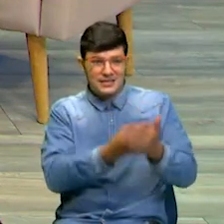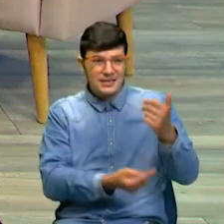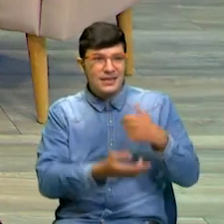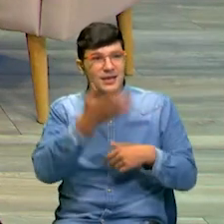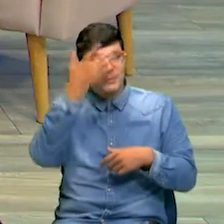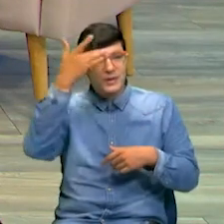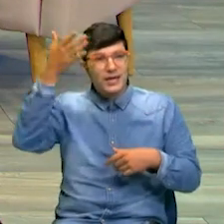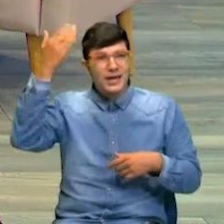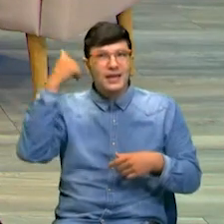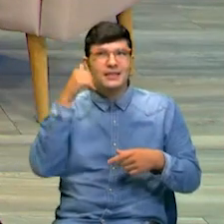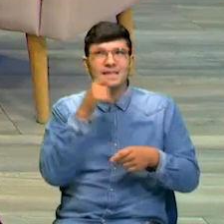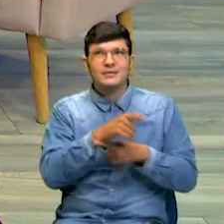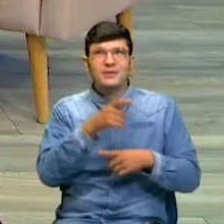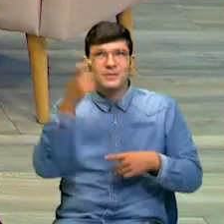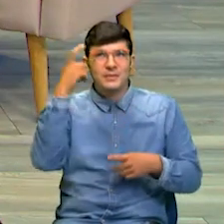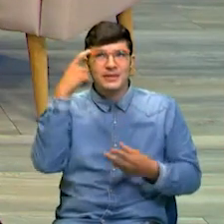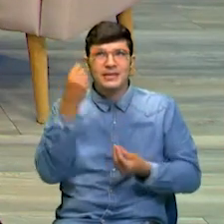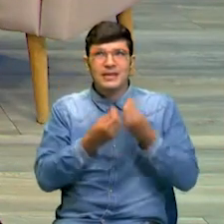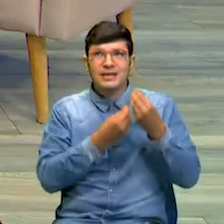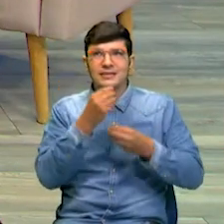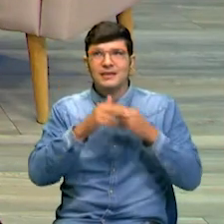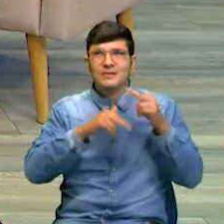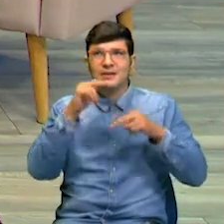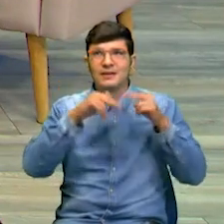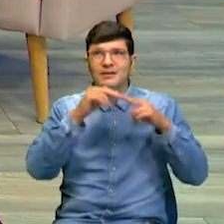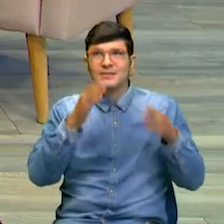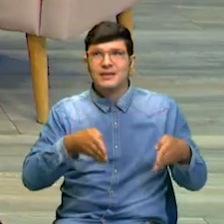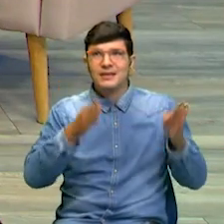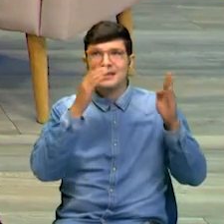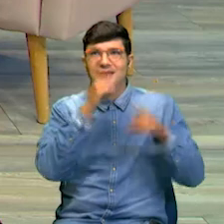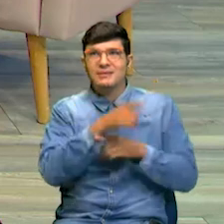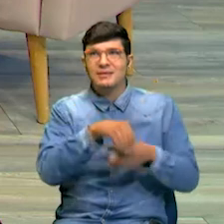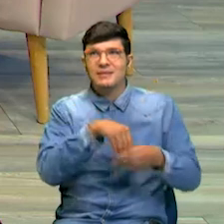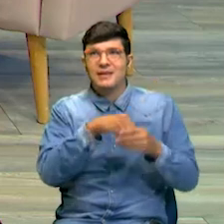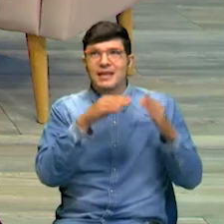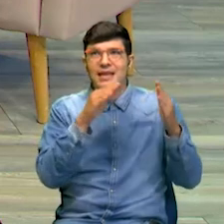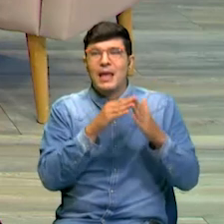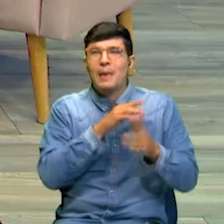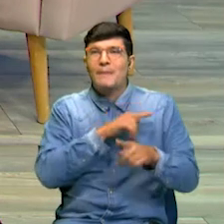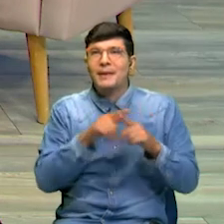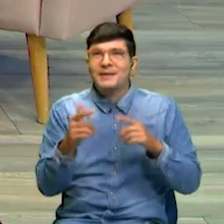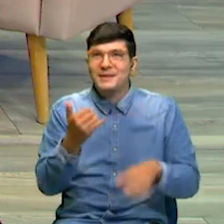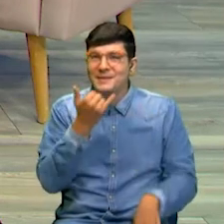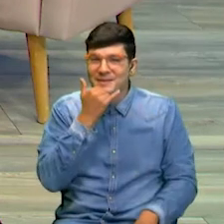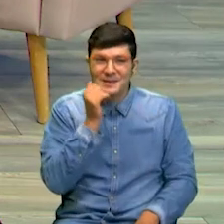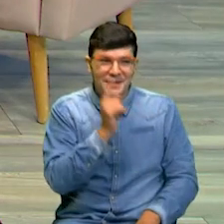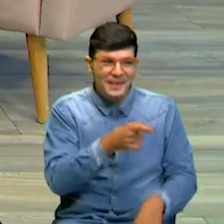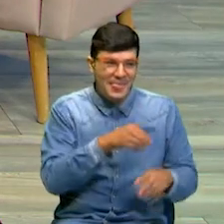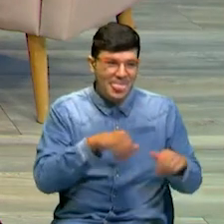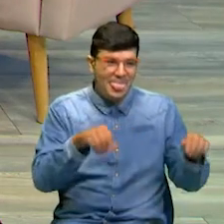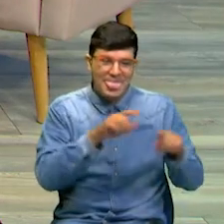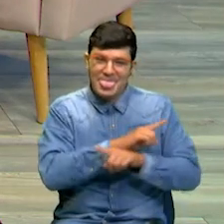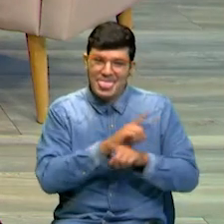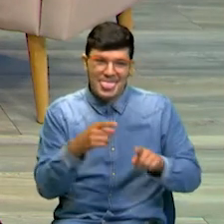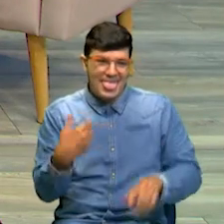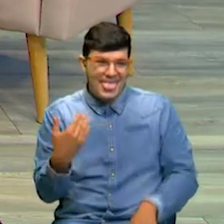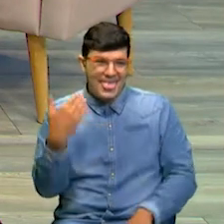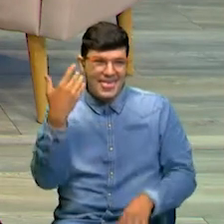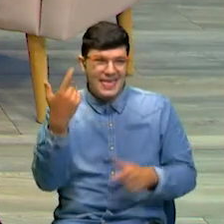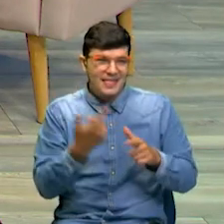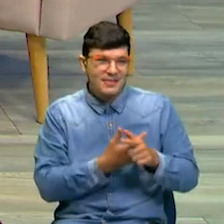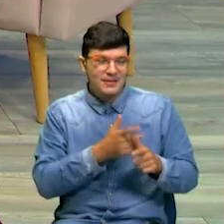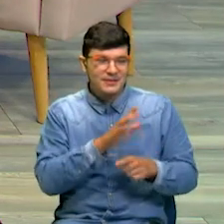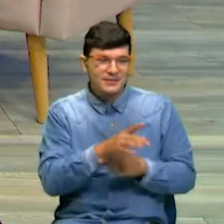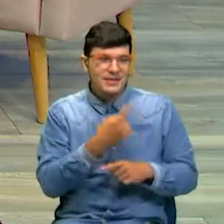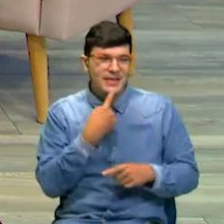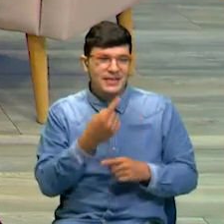porque él pensaba hacer un edificio en esa casa. Y resulta que el terreno no le sirvió. Entonces él le dijo